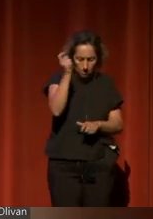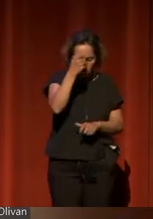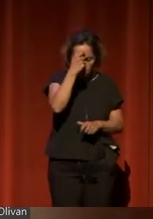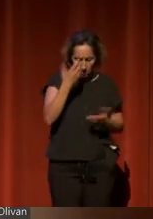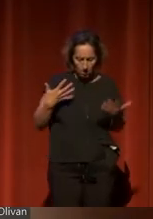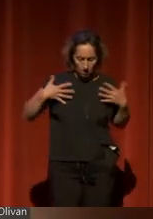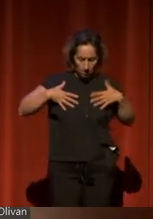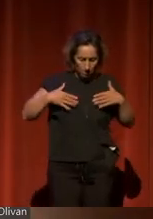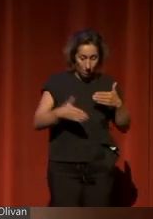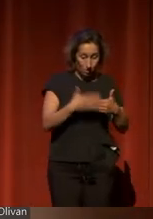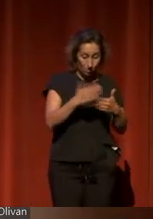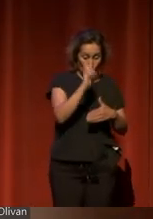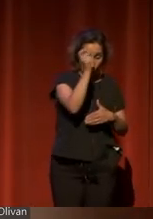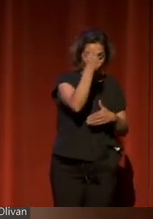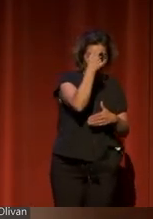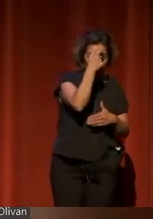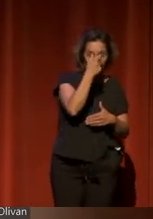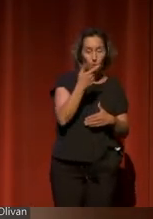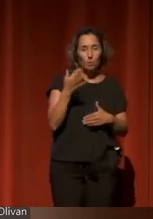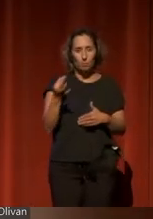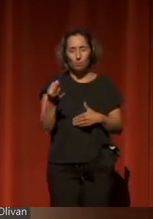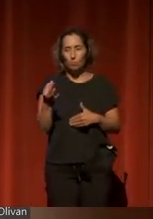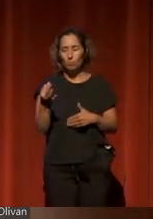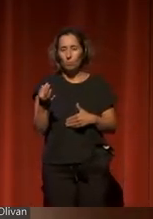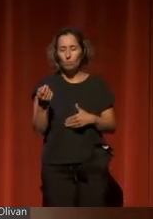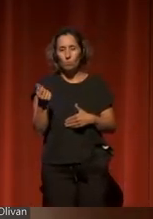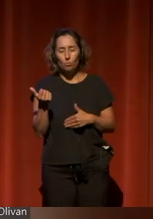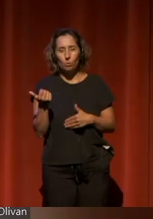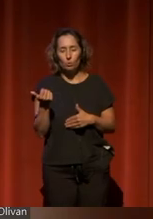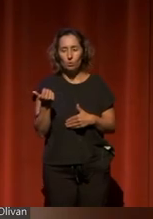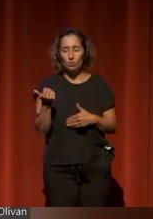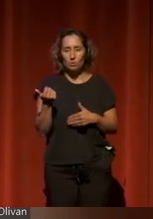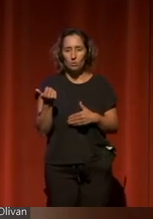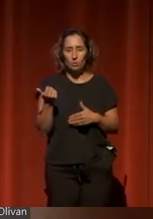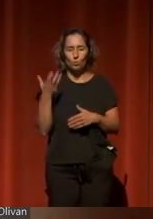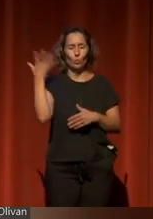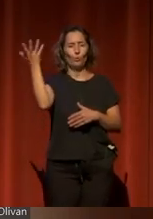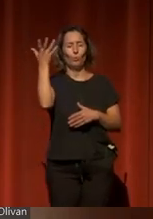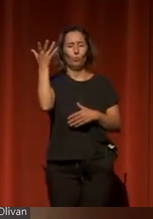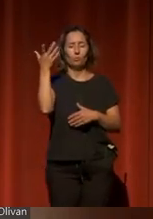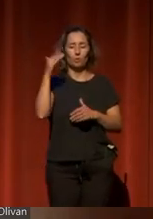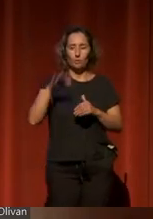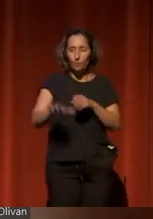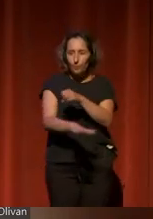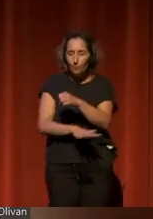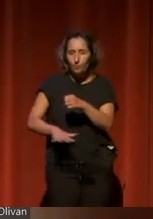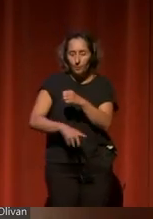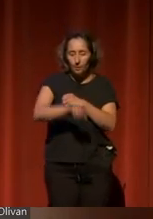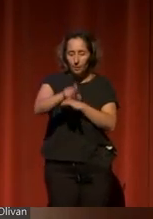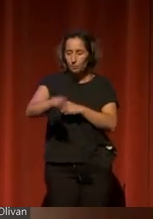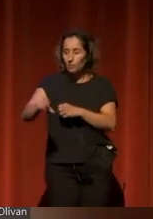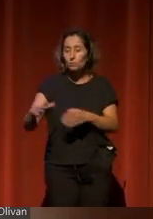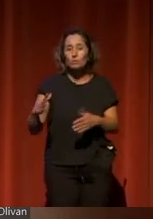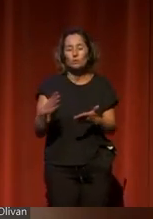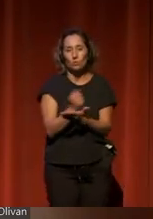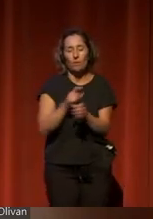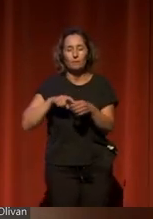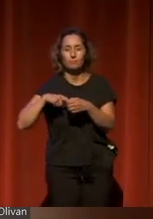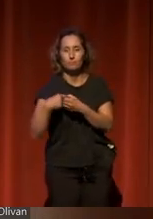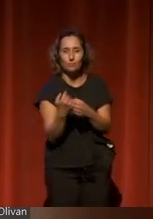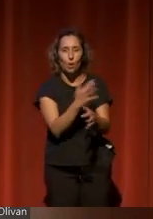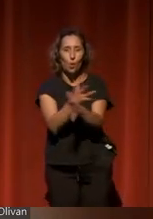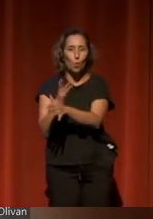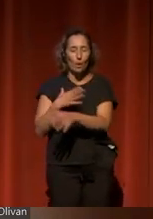vanguardia conceptual pero al mismo tiempo de bajar constantemente el balón al al terreno de juego para que puedan jugar eh todos y